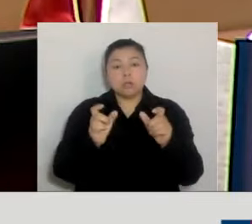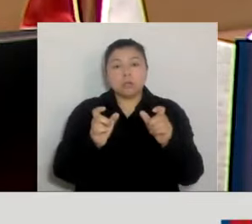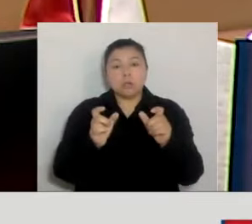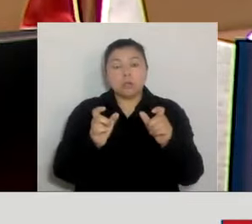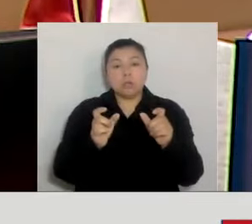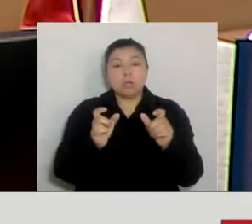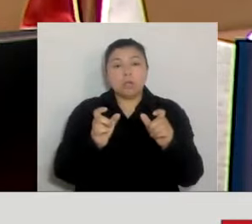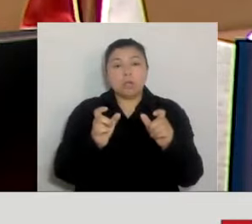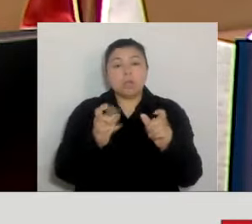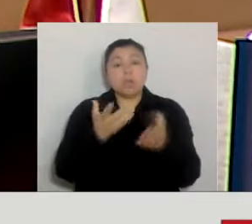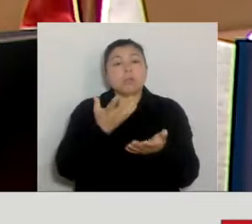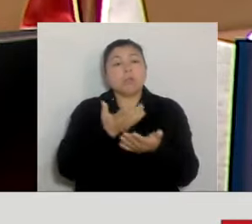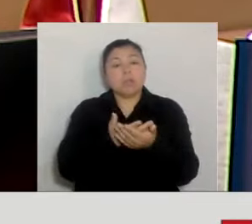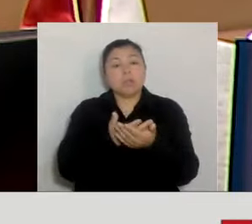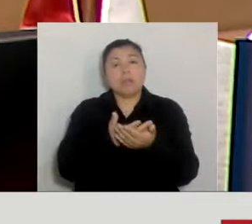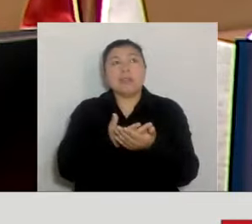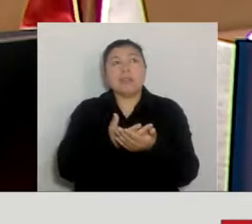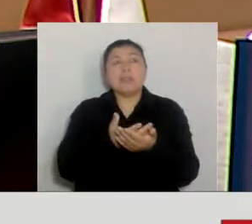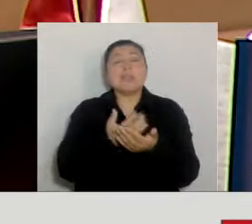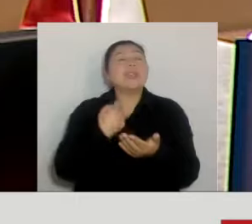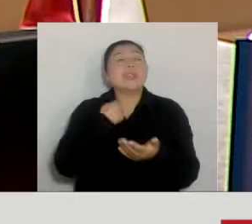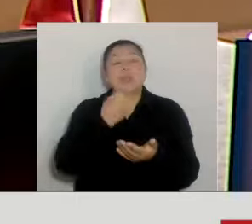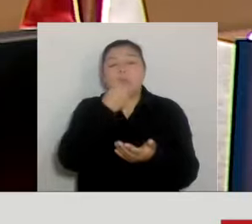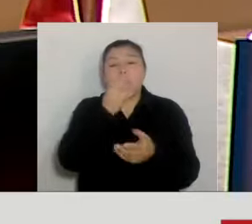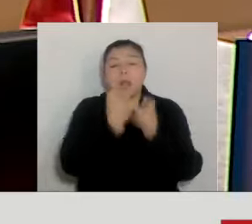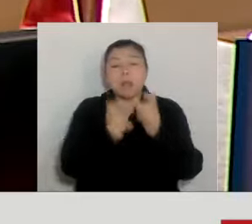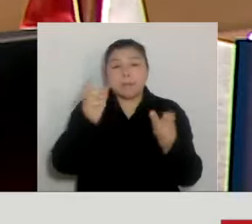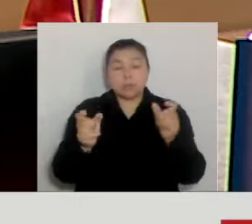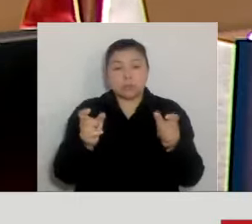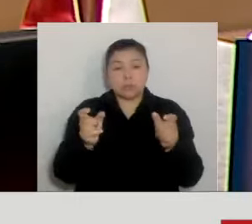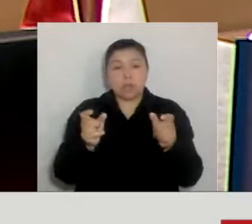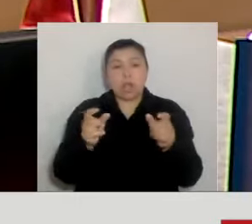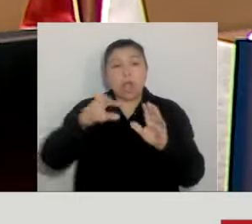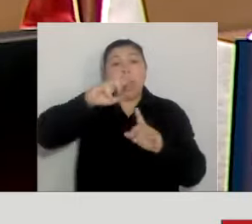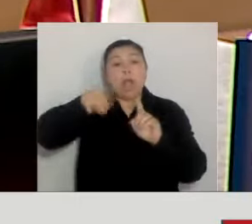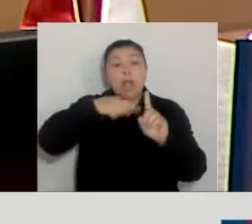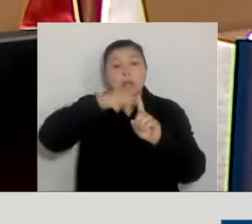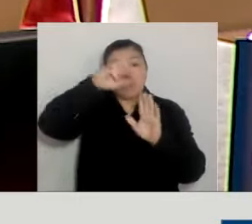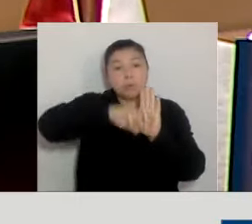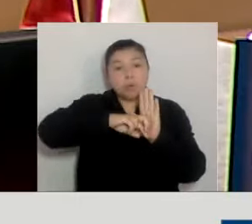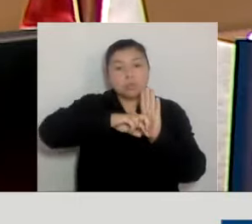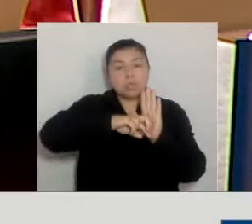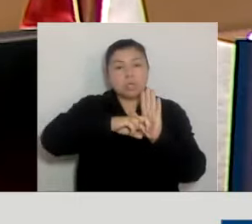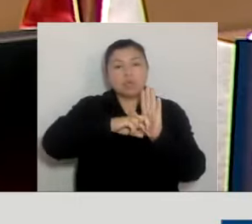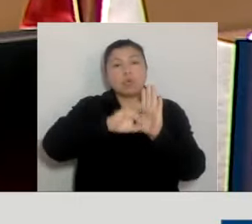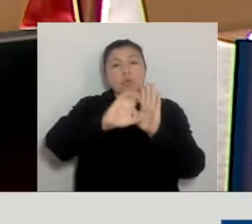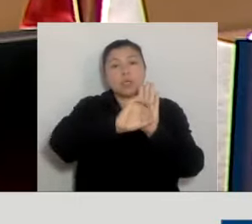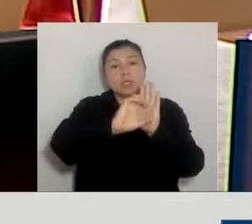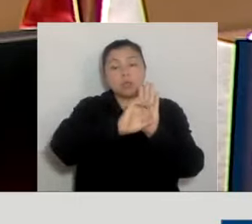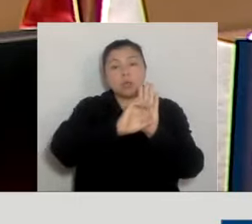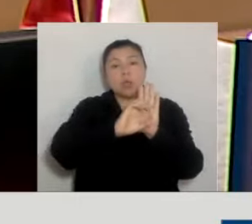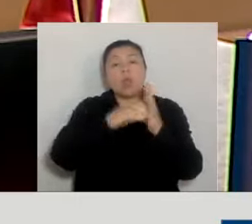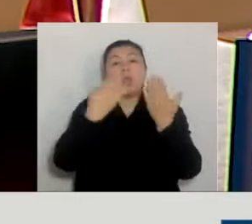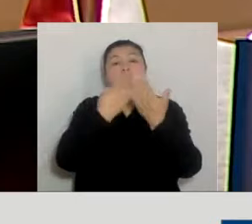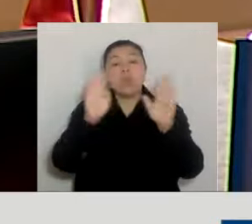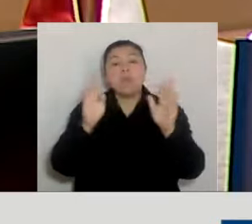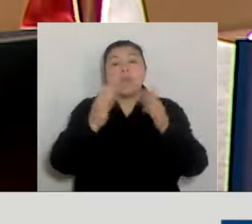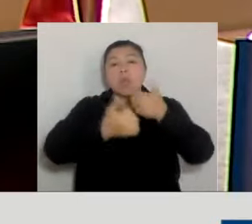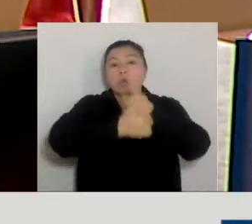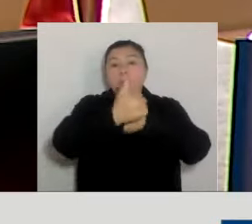están consumiendo Además este proyecto Busca Establecer un est de libre competencia